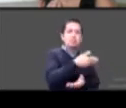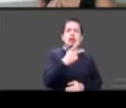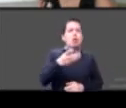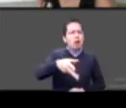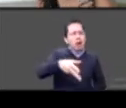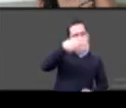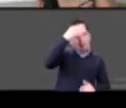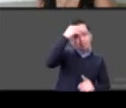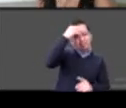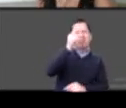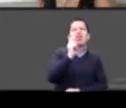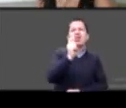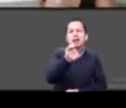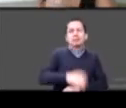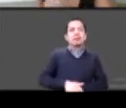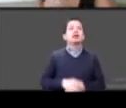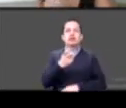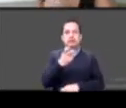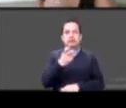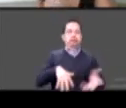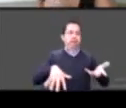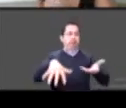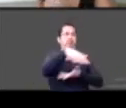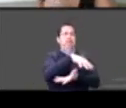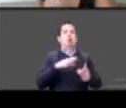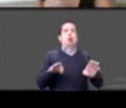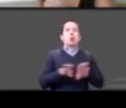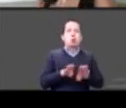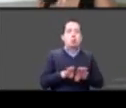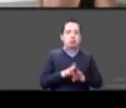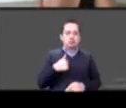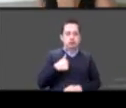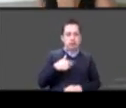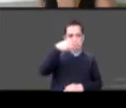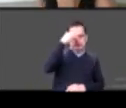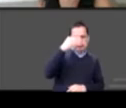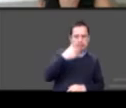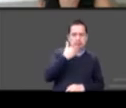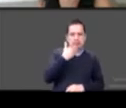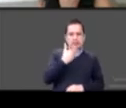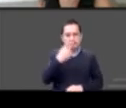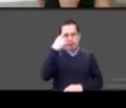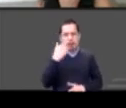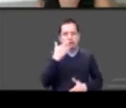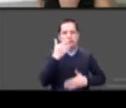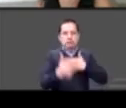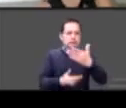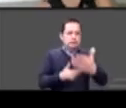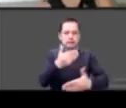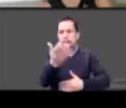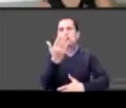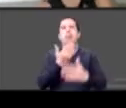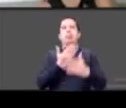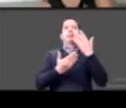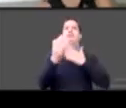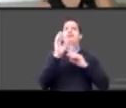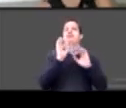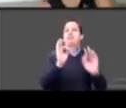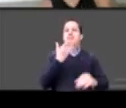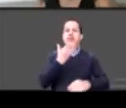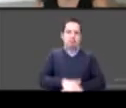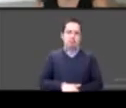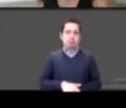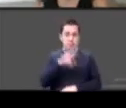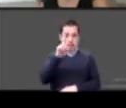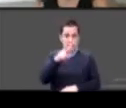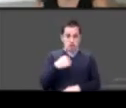solo, esto es evidente, ni física, ni emocional, ni psicológicamente. Lo veíamos en el testimonio que nos compartía Juconi